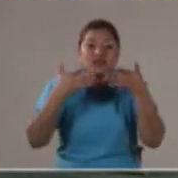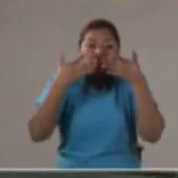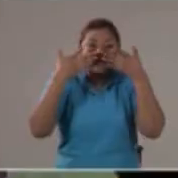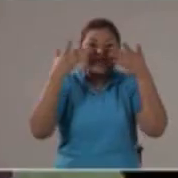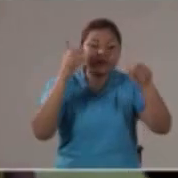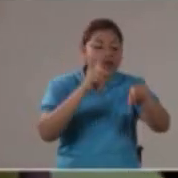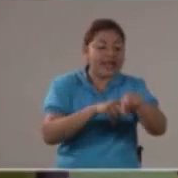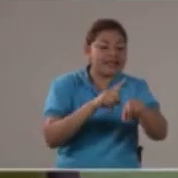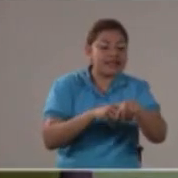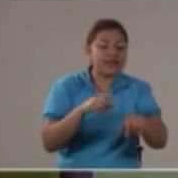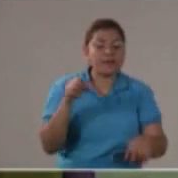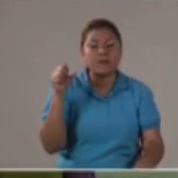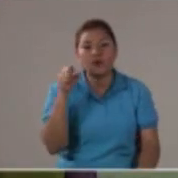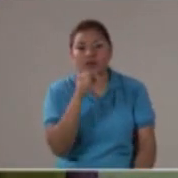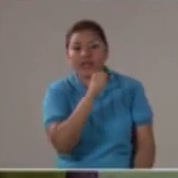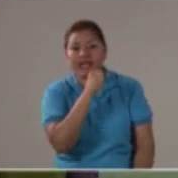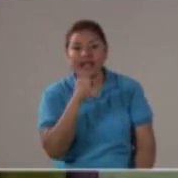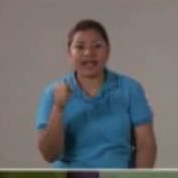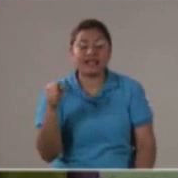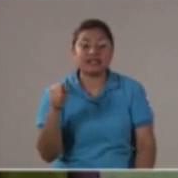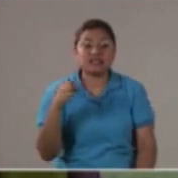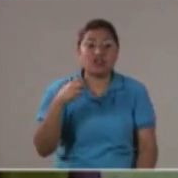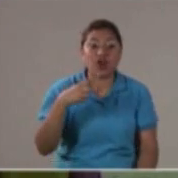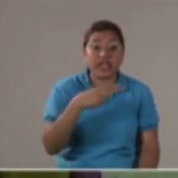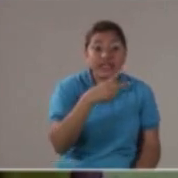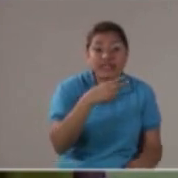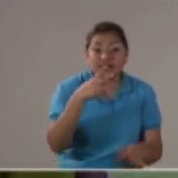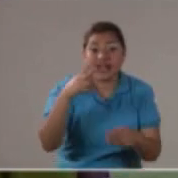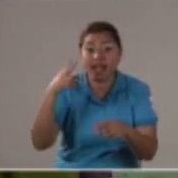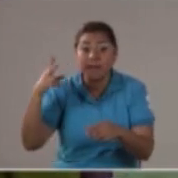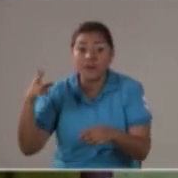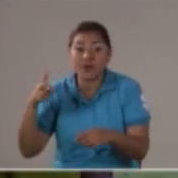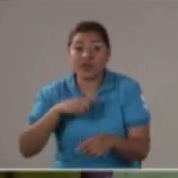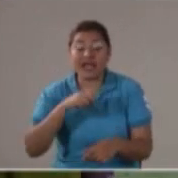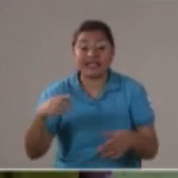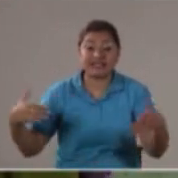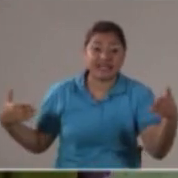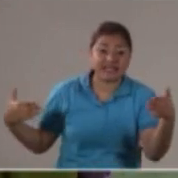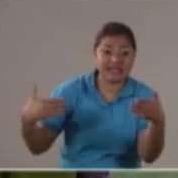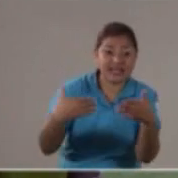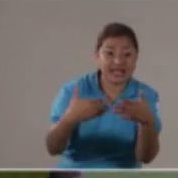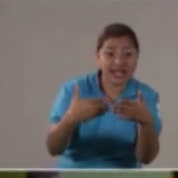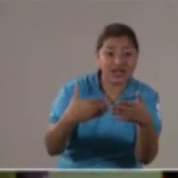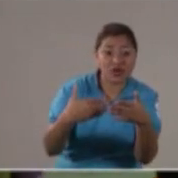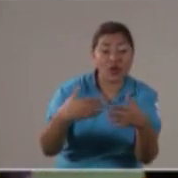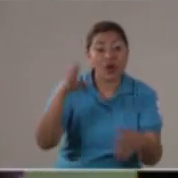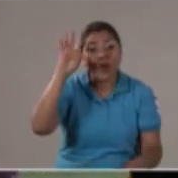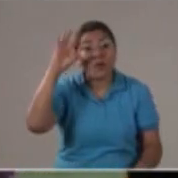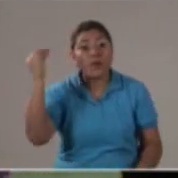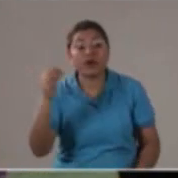tiempo de la canción y de la poda está cercano, porque Él está anunciando que sea un hombre señal.